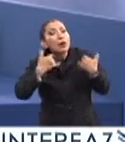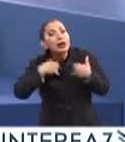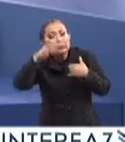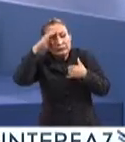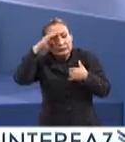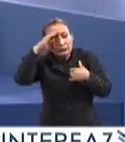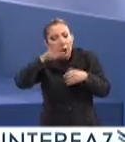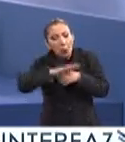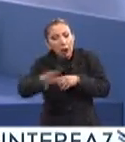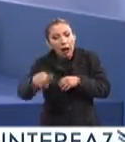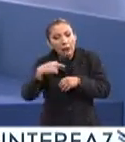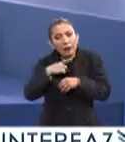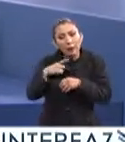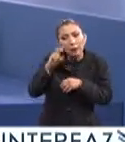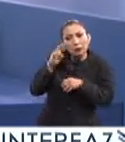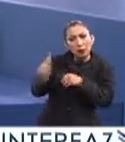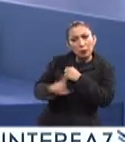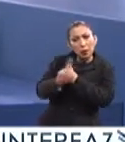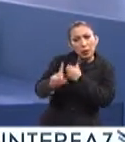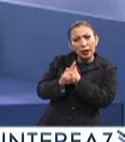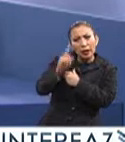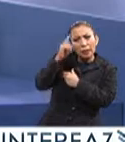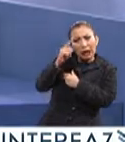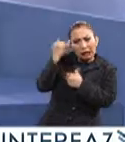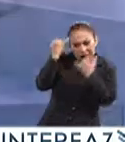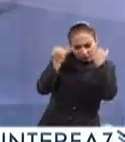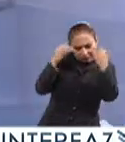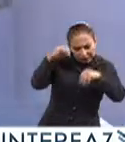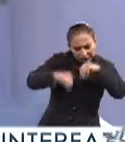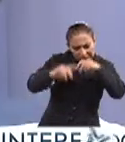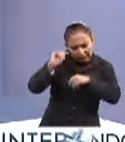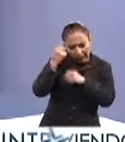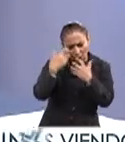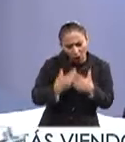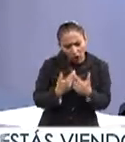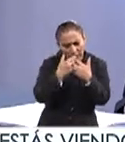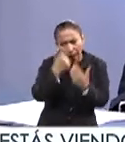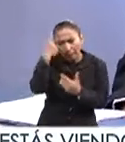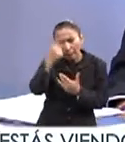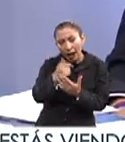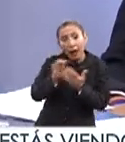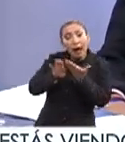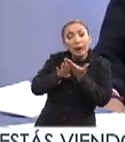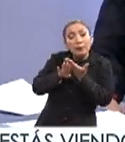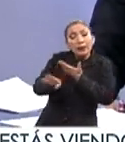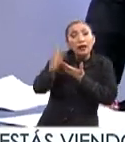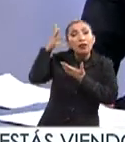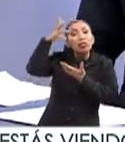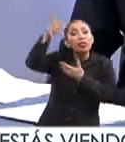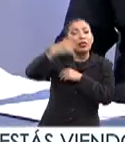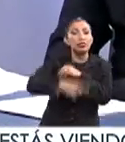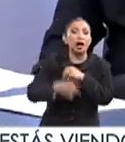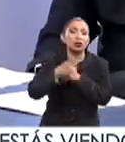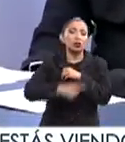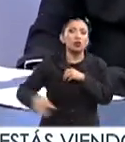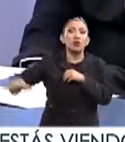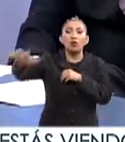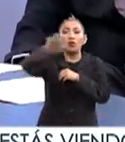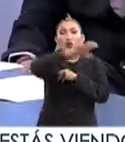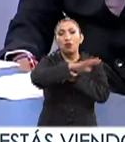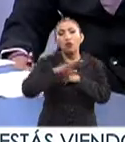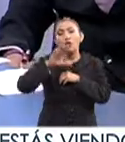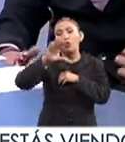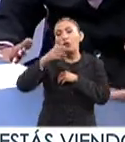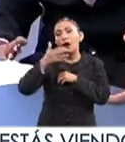sobre cuáles son las áreas de oportunidad para desarrollar tecnologías que sean preventivas del daño ambiental, ¿no? Y